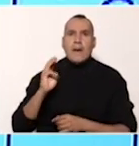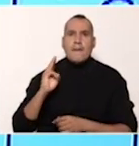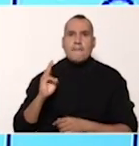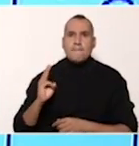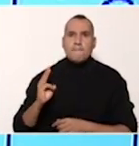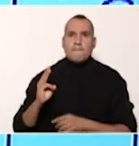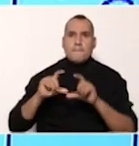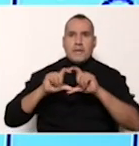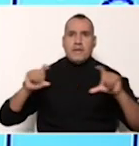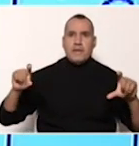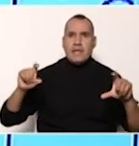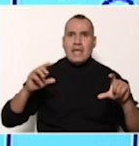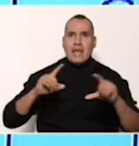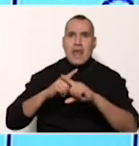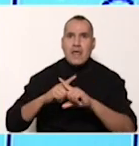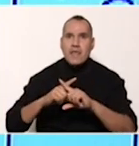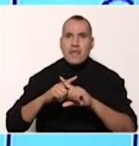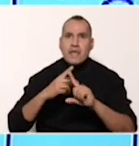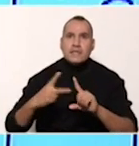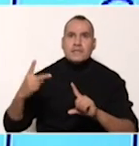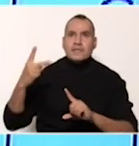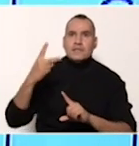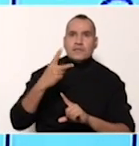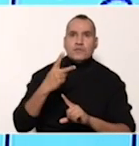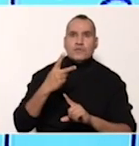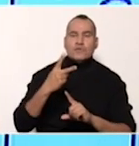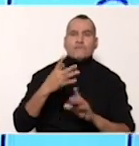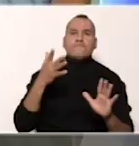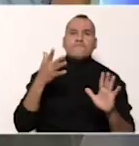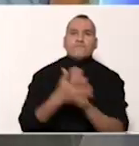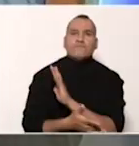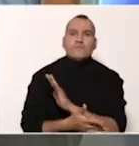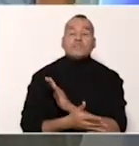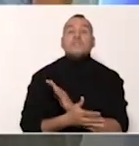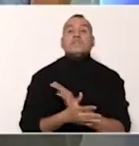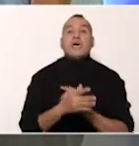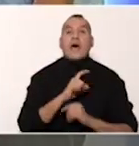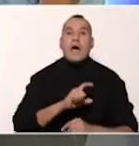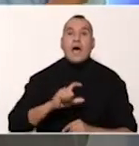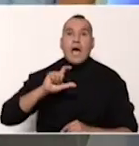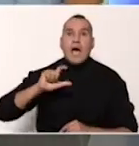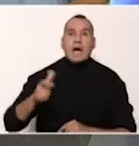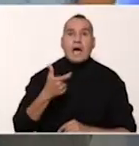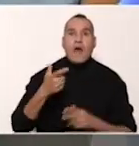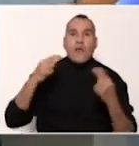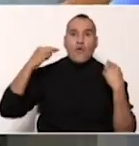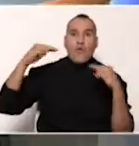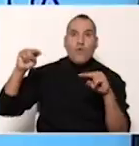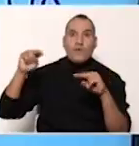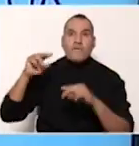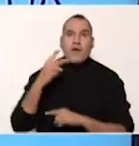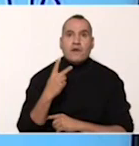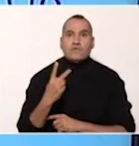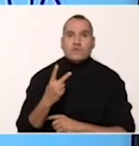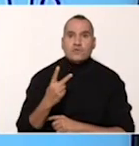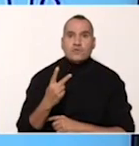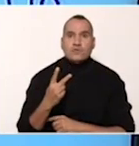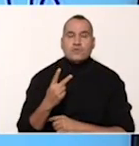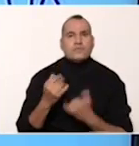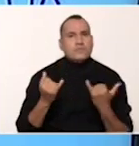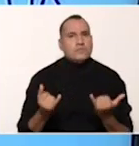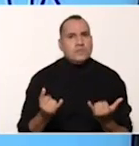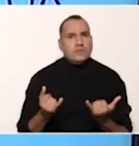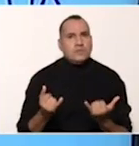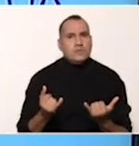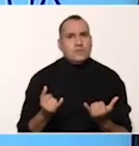en la x es 2. Decimos que ese polinomio es de grado 2. Ahora los